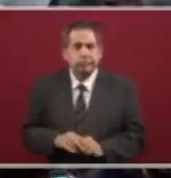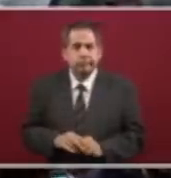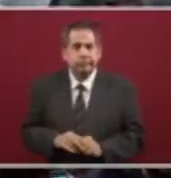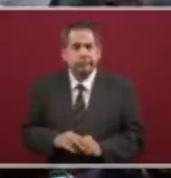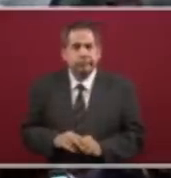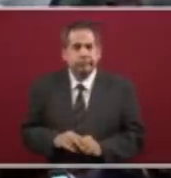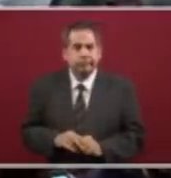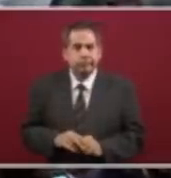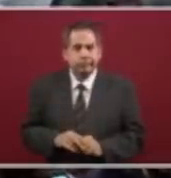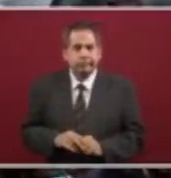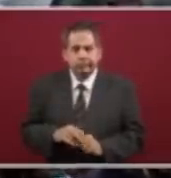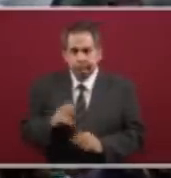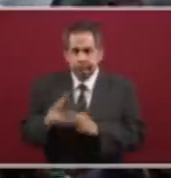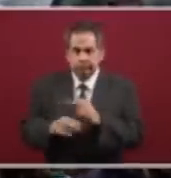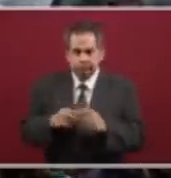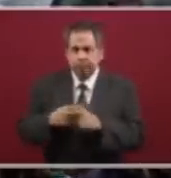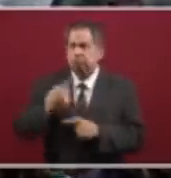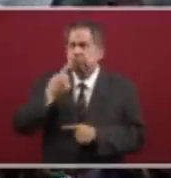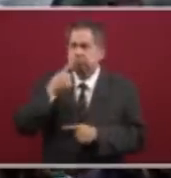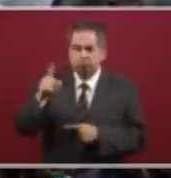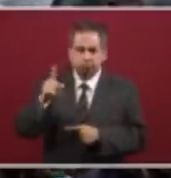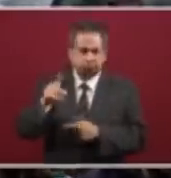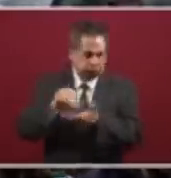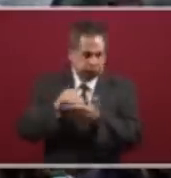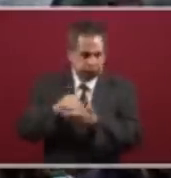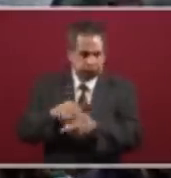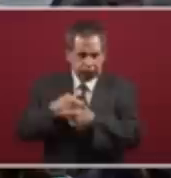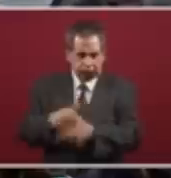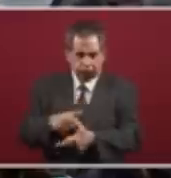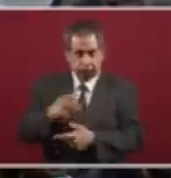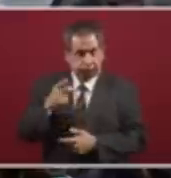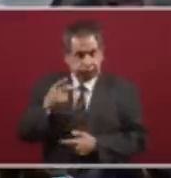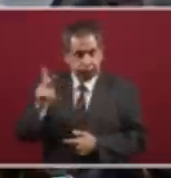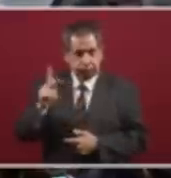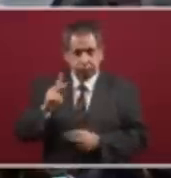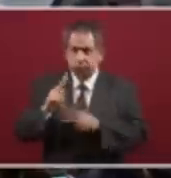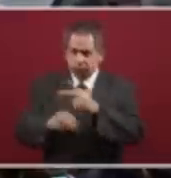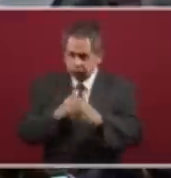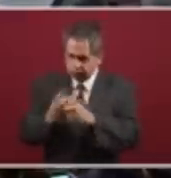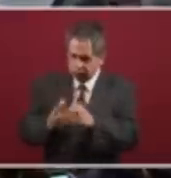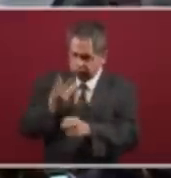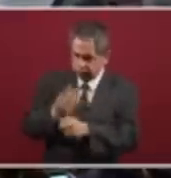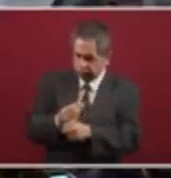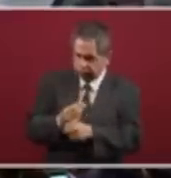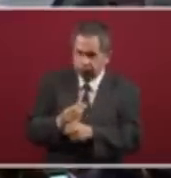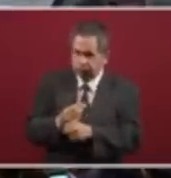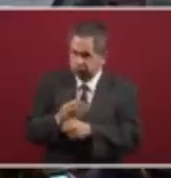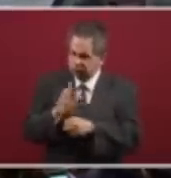este se mantiene la denuncia pero se va a reforzar